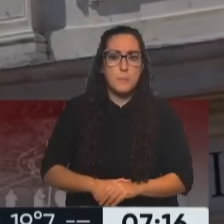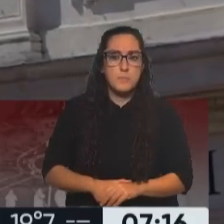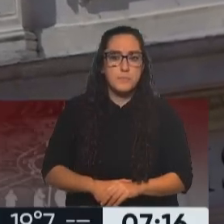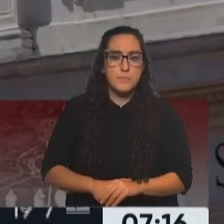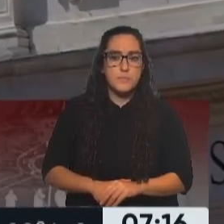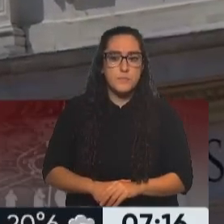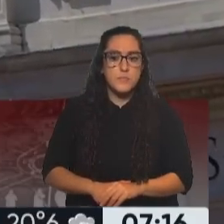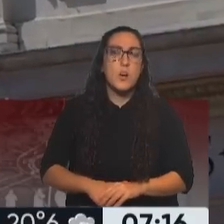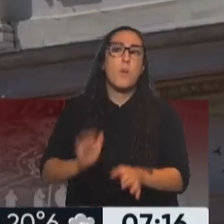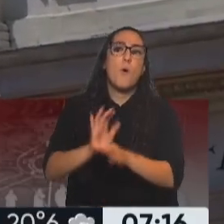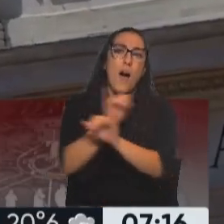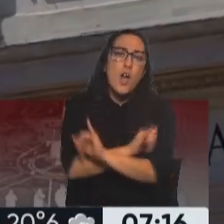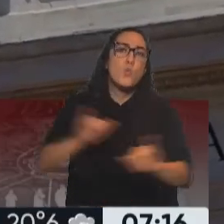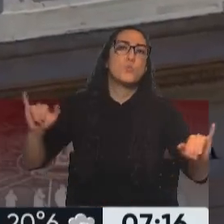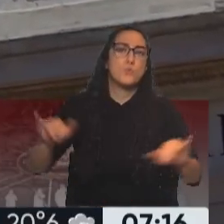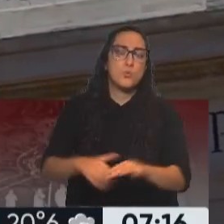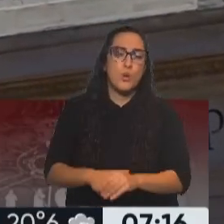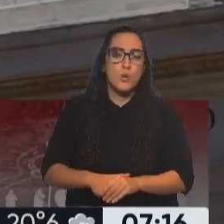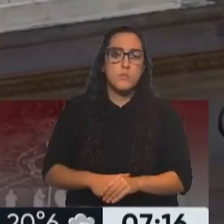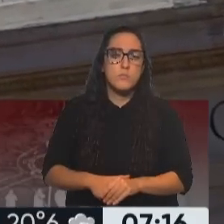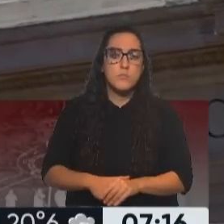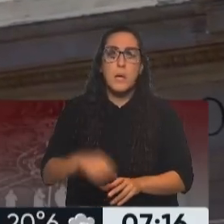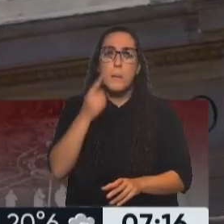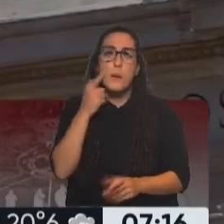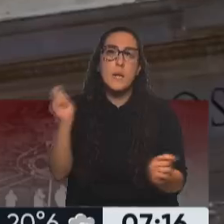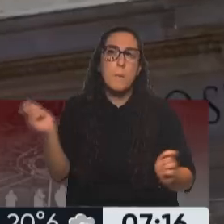De anuncio. Bien, las escuchamos, a ver.